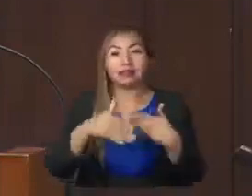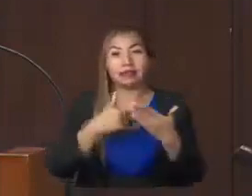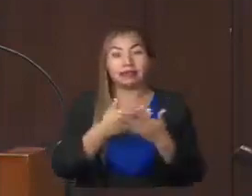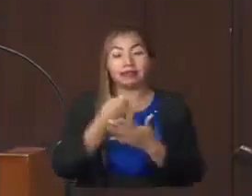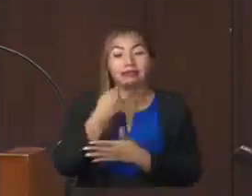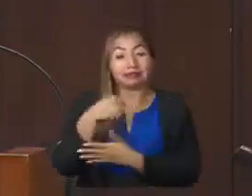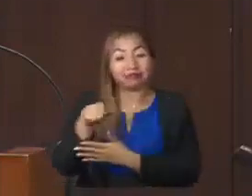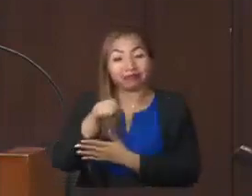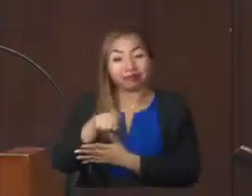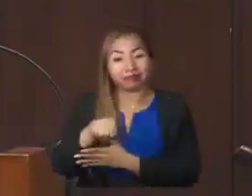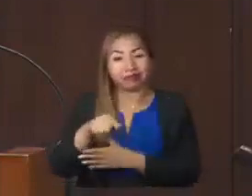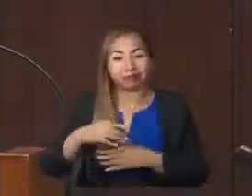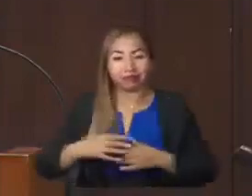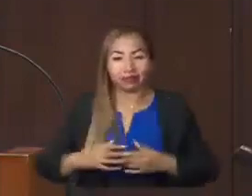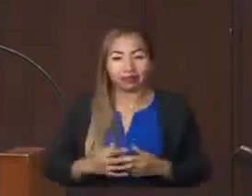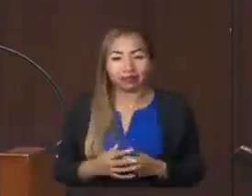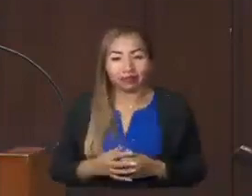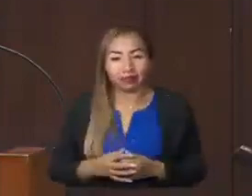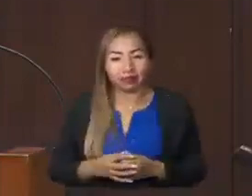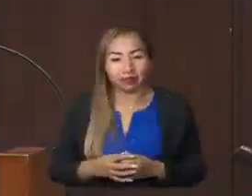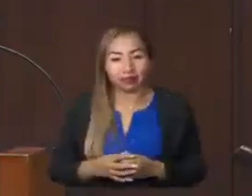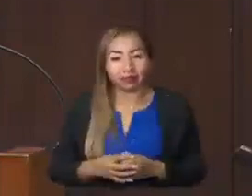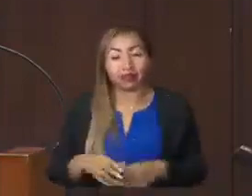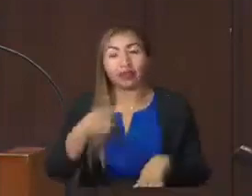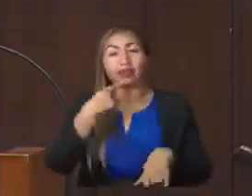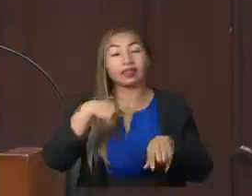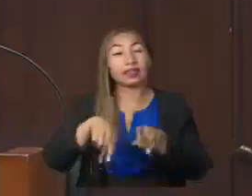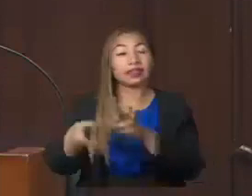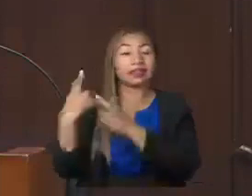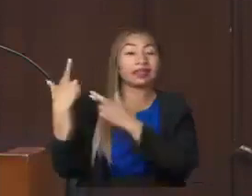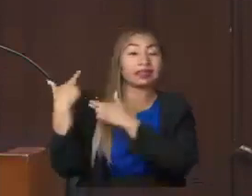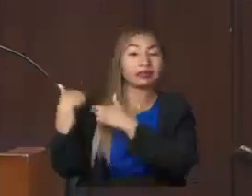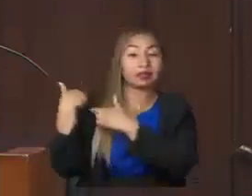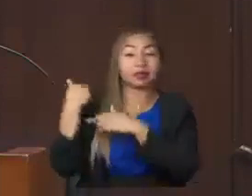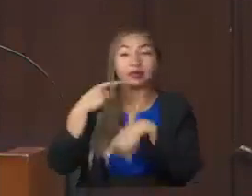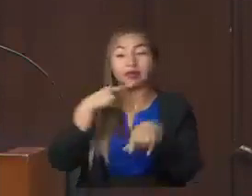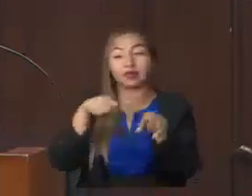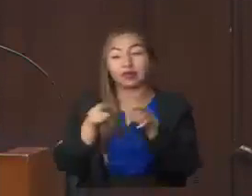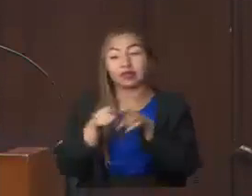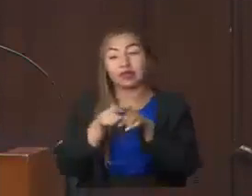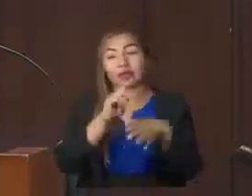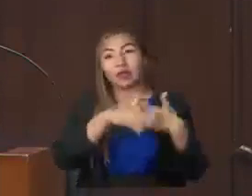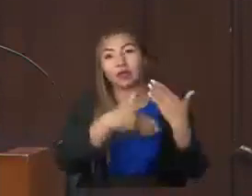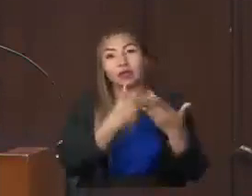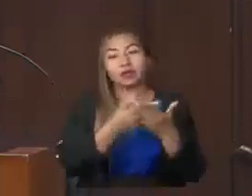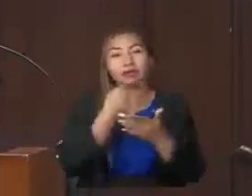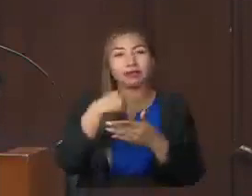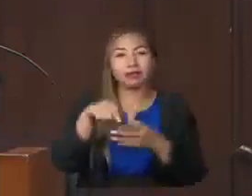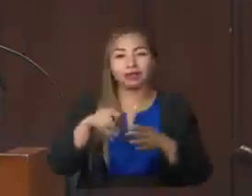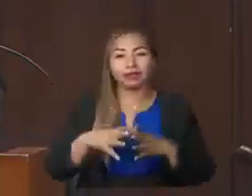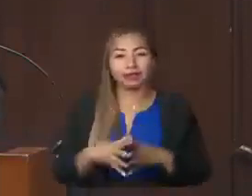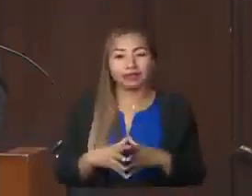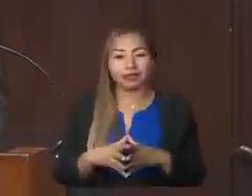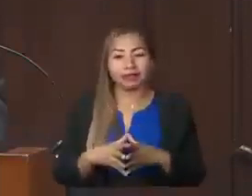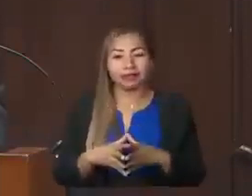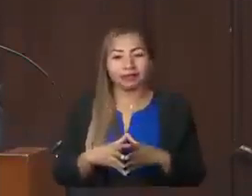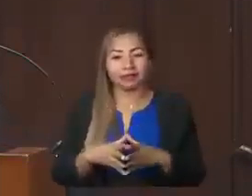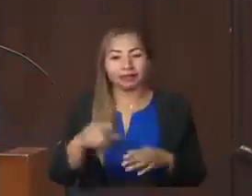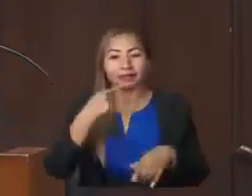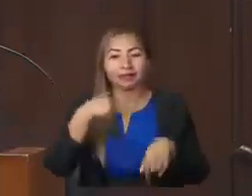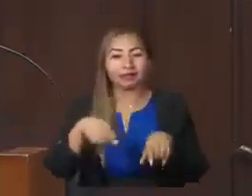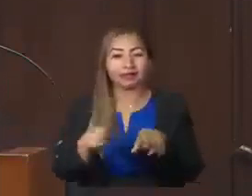el acatamiento de la responsabilidad y en la definición de las estrategias. Sin